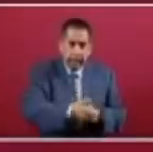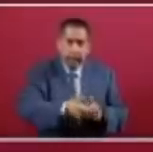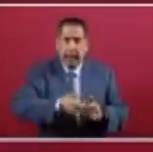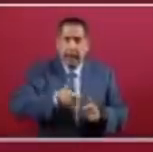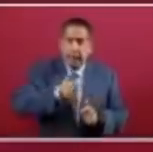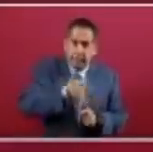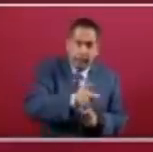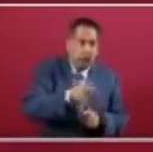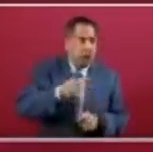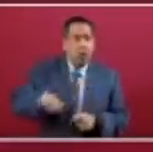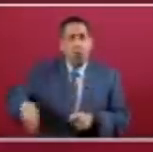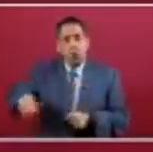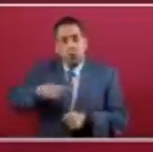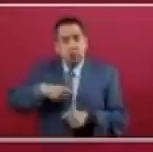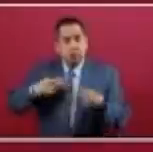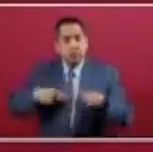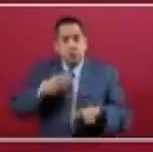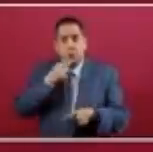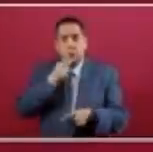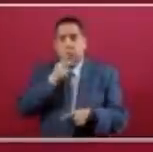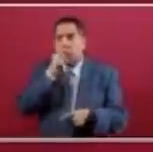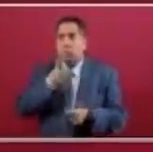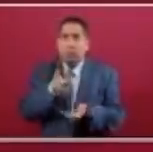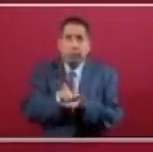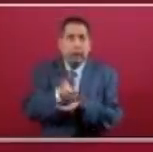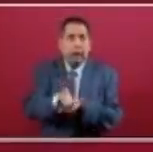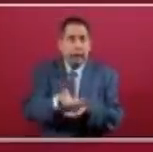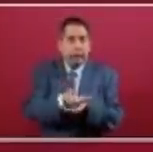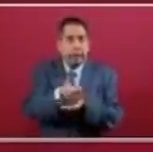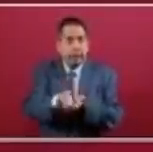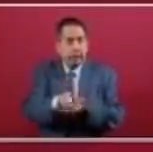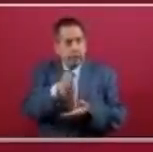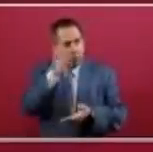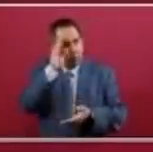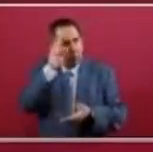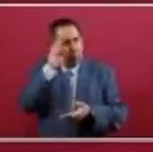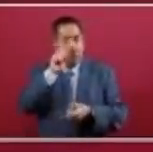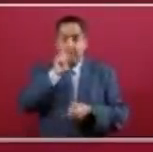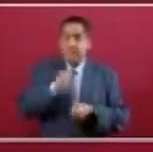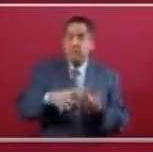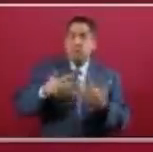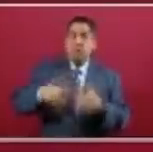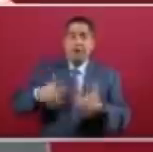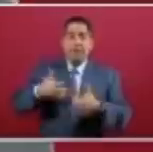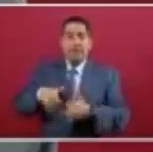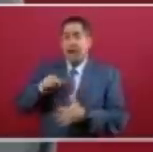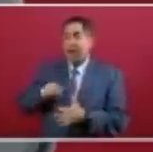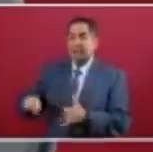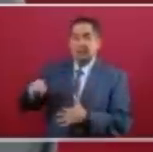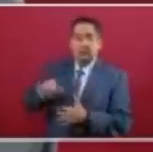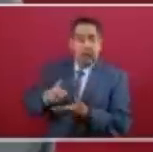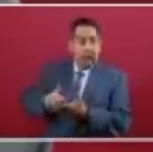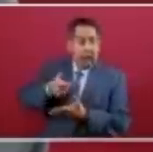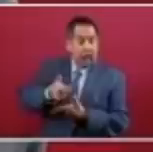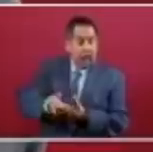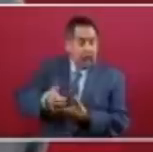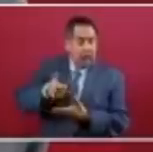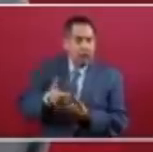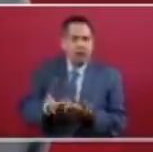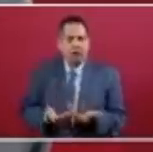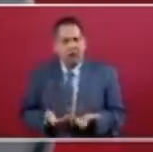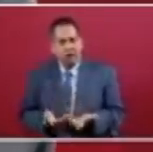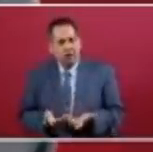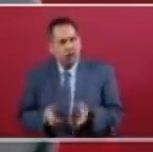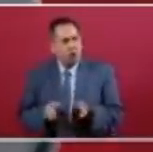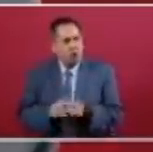los consumidores, inclusive para la industria nacional. ¿Cómo vamos a poder